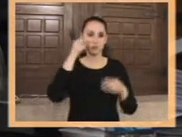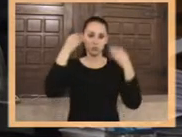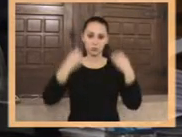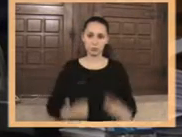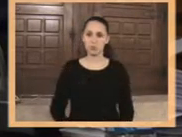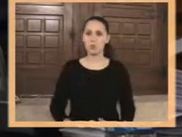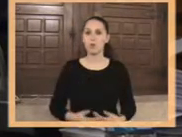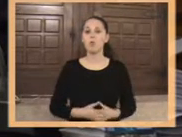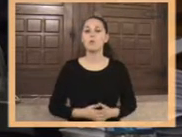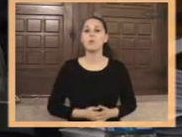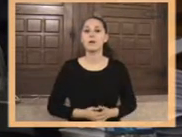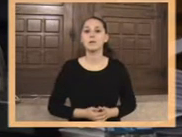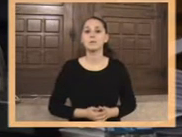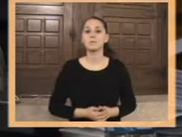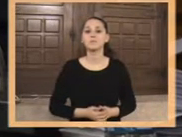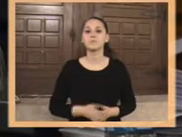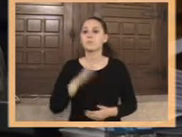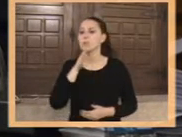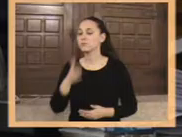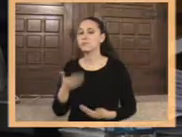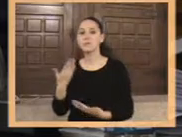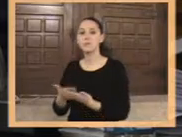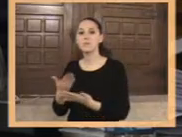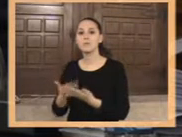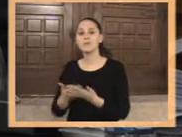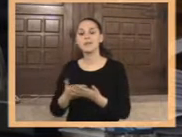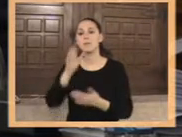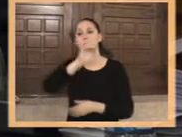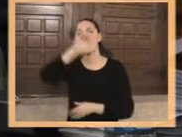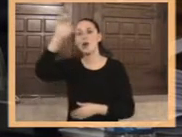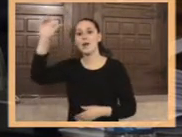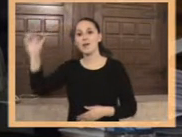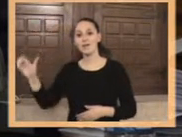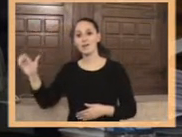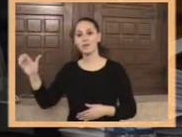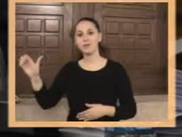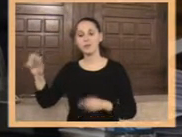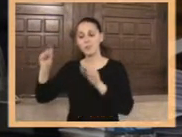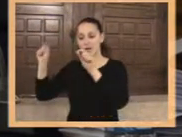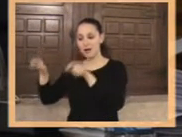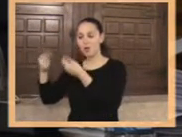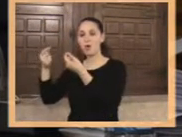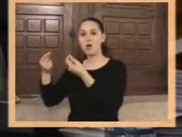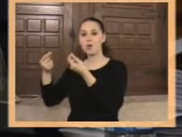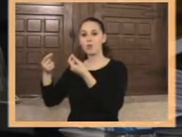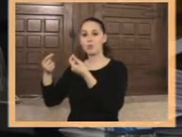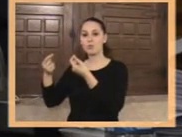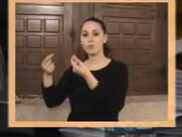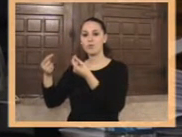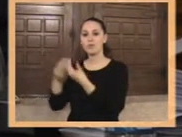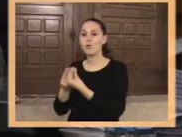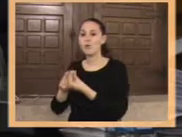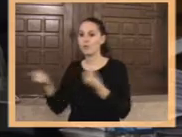sentido, insta al Gobierno de la Unión Europea y a los Estados miembros a la retirada de cualquier acuerdo, pacto, convenio o propuesta de